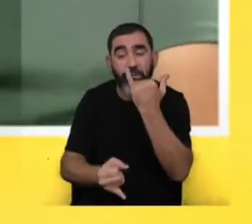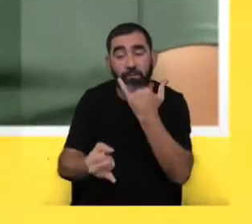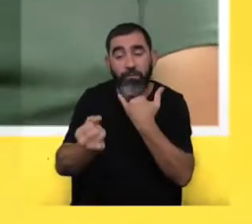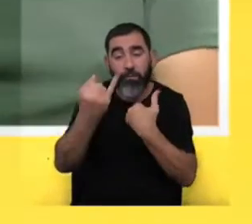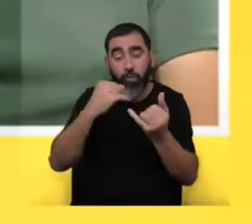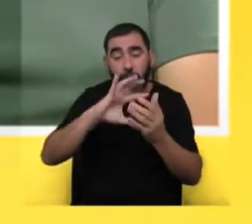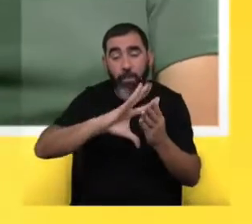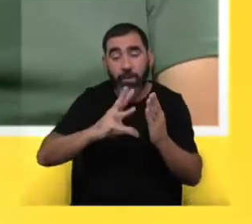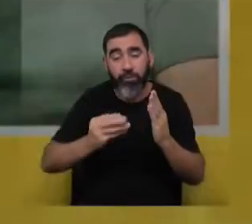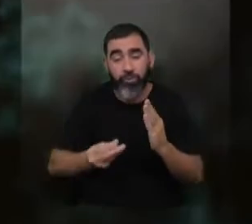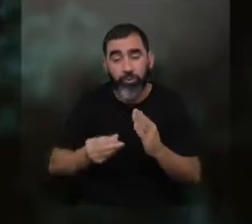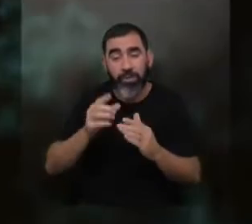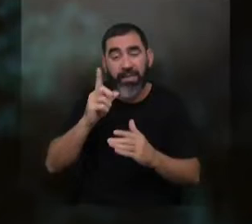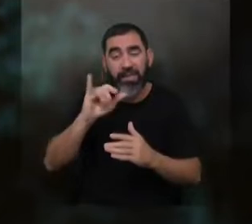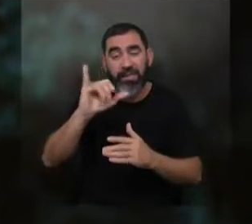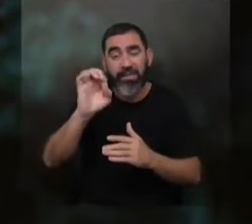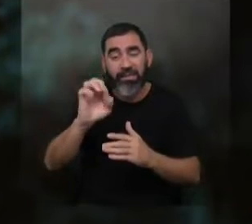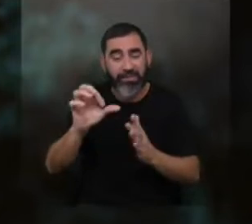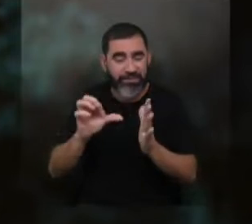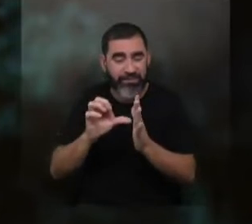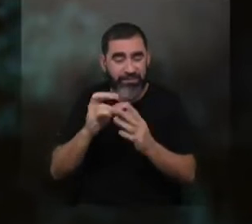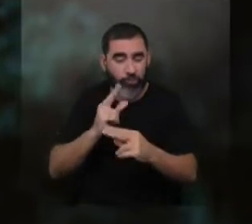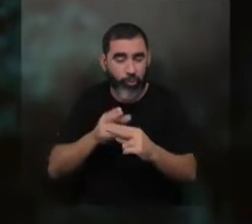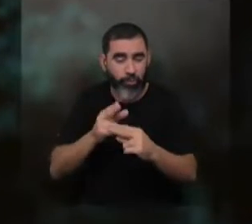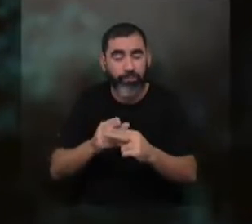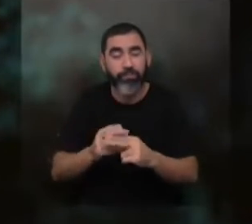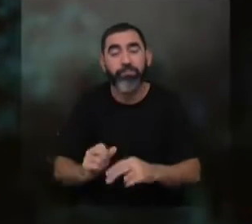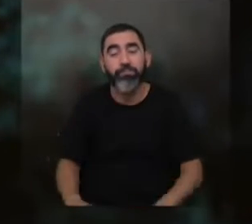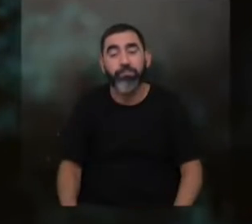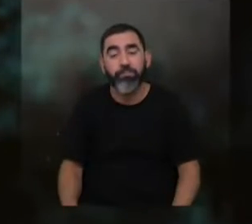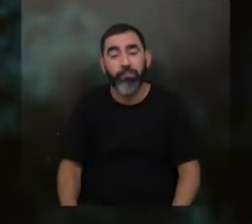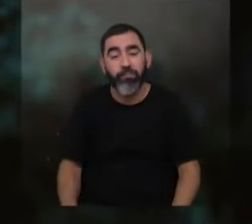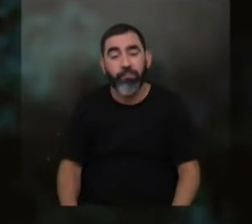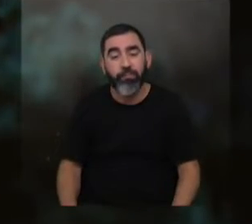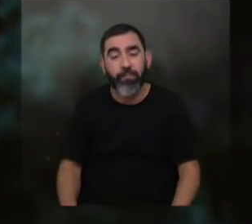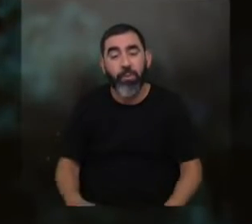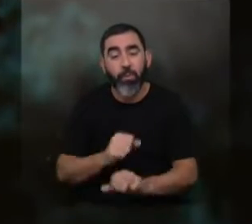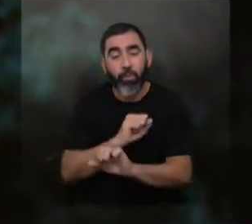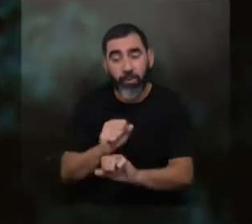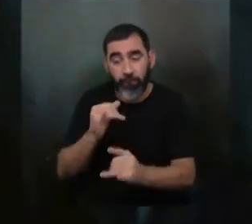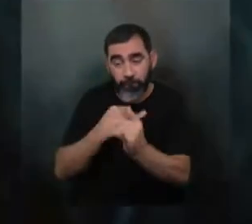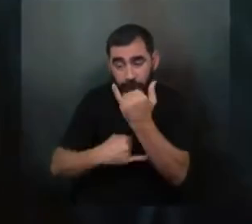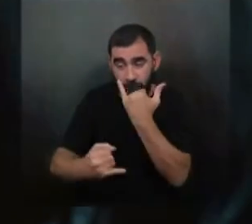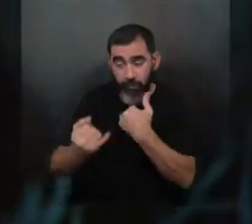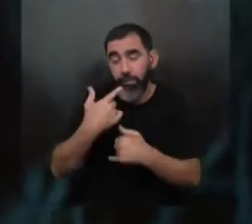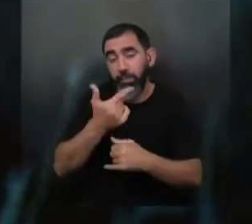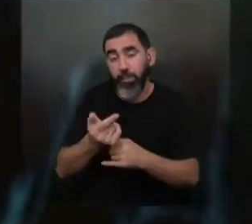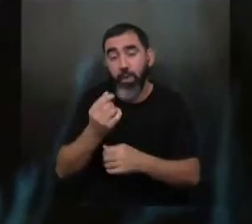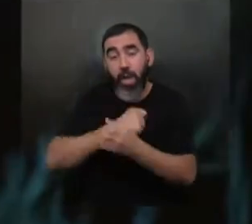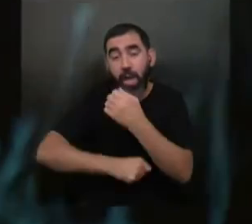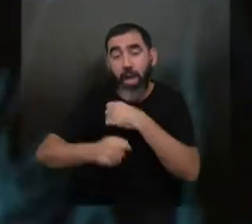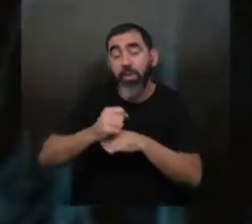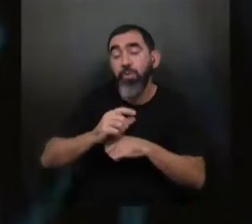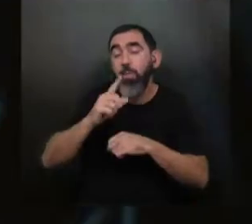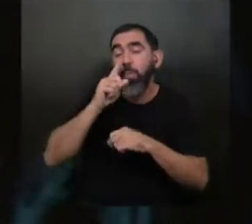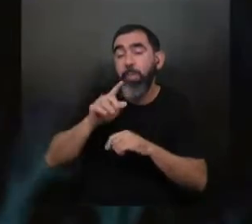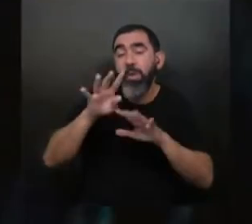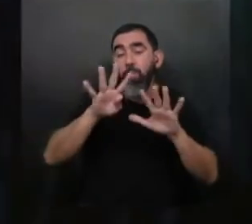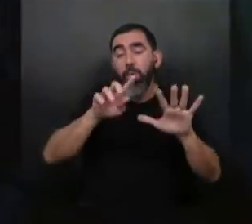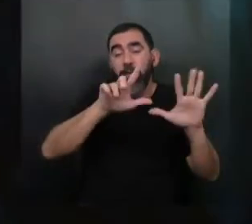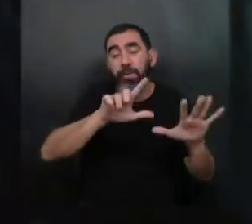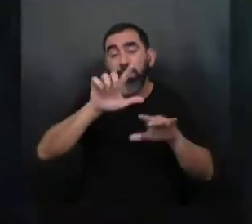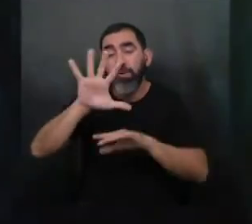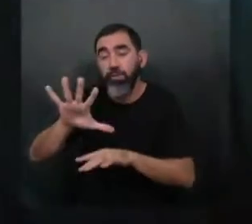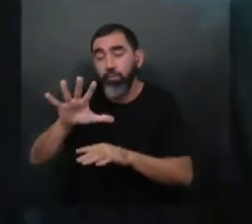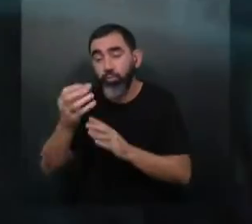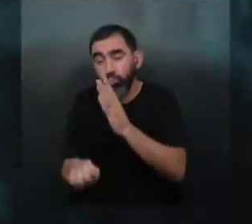Okay. Hay varios programas distintos que se pueden usar. Eso lo que te permite es, tenés la información, por ejemplo, del año 75, podés cargar